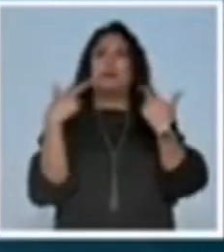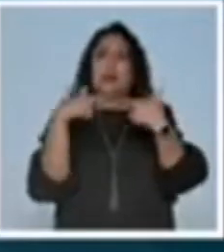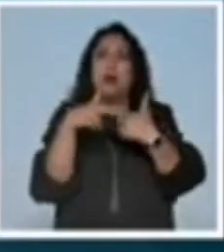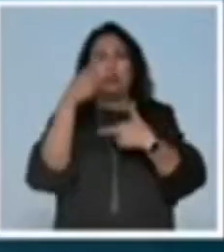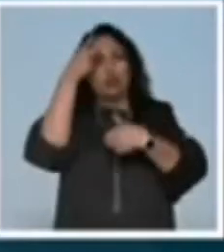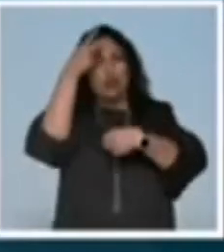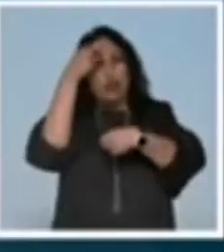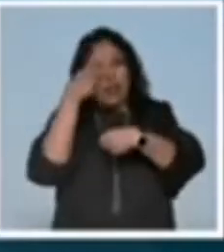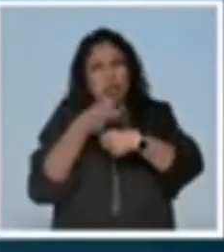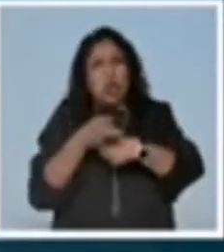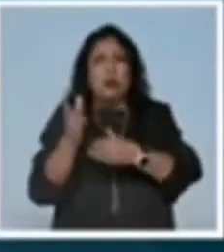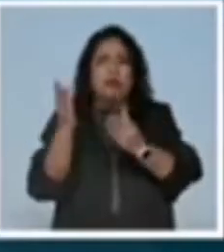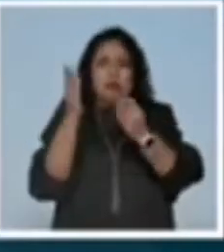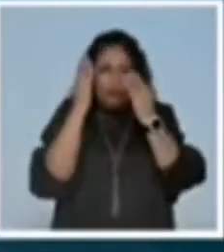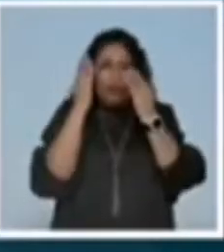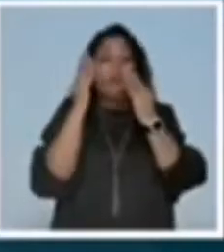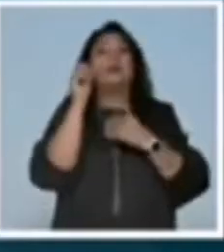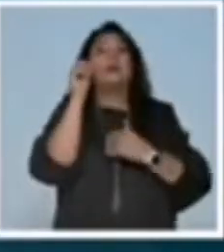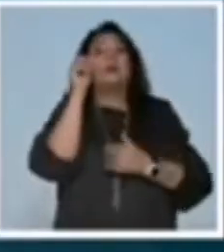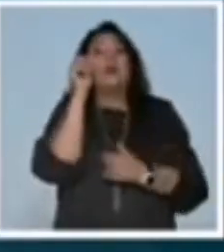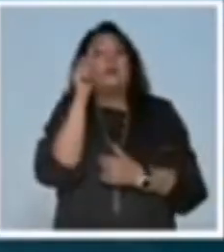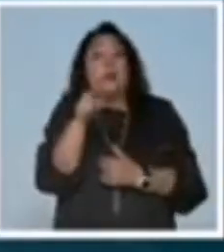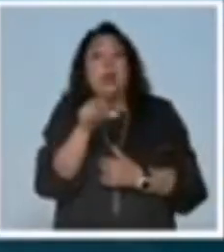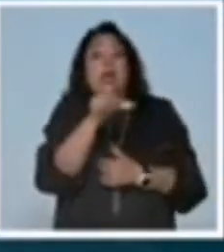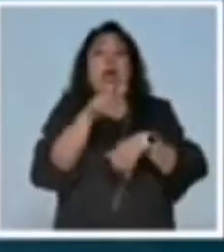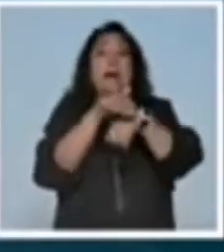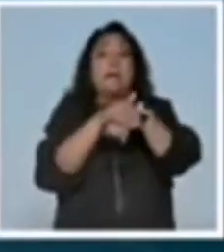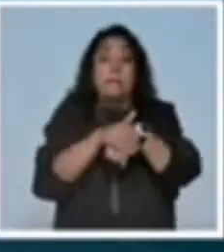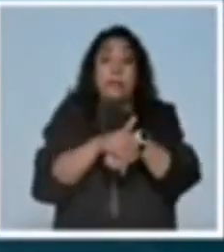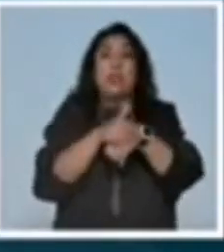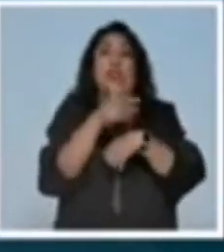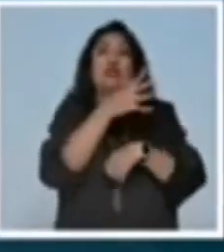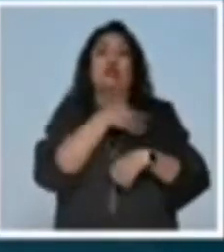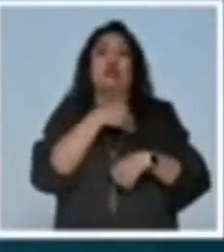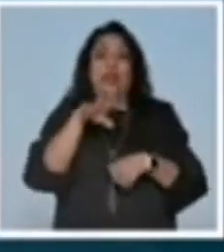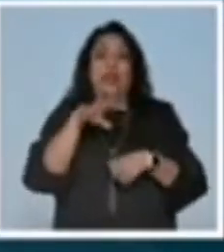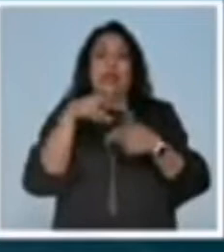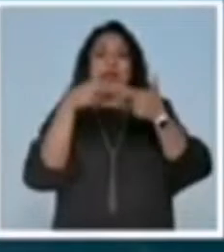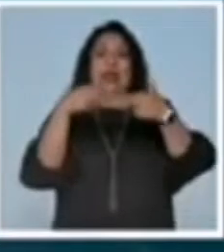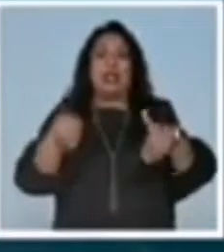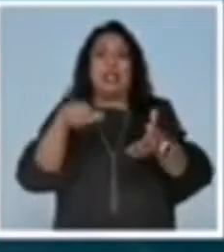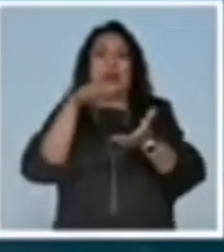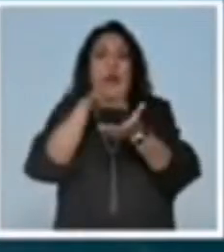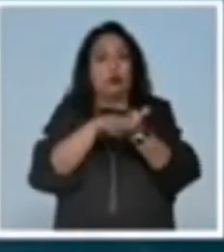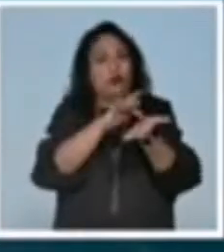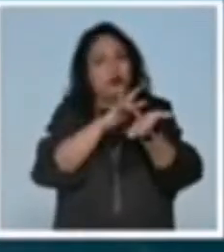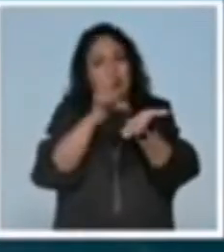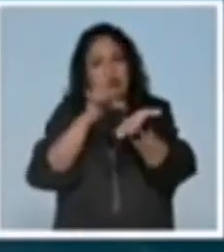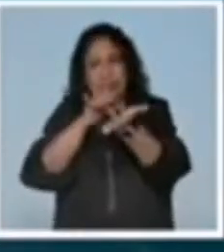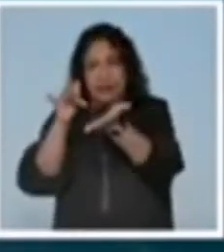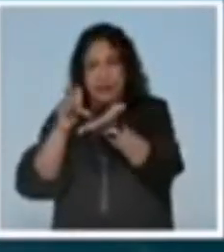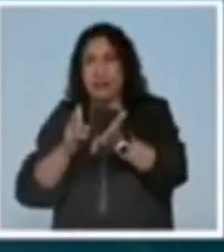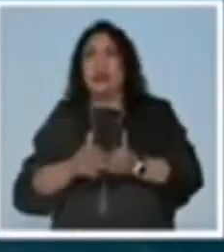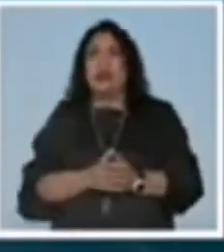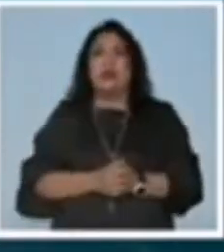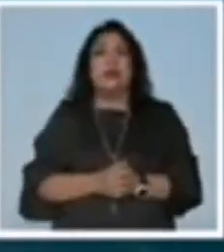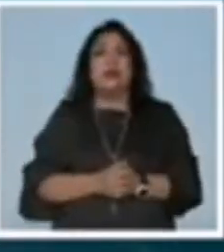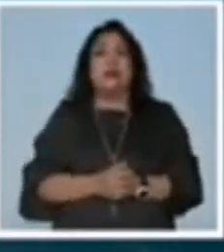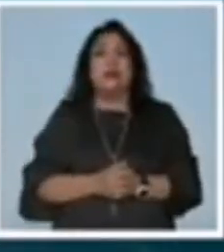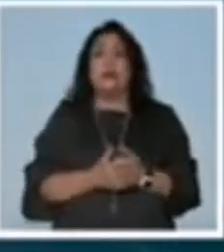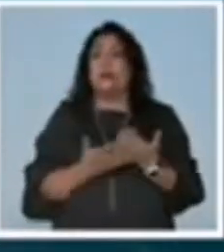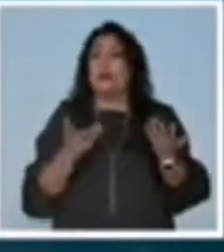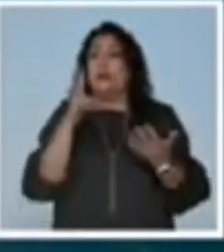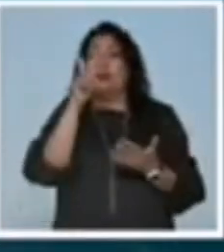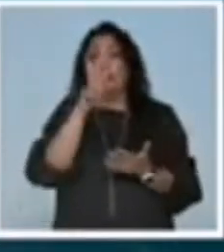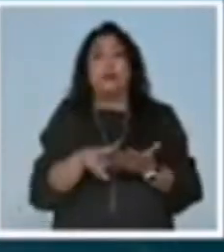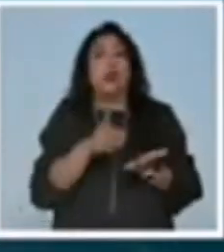maestros y directores por haberla formado, pero también a sus amigos, a su hija, nieto y esposo. No me queda nada